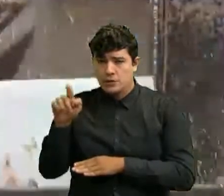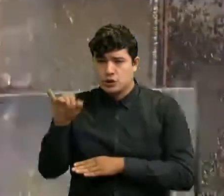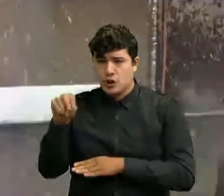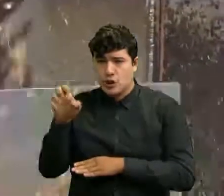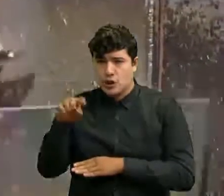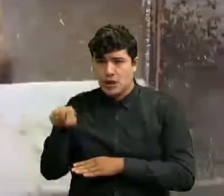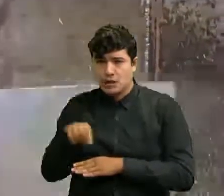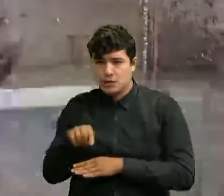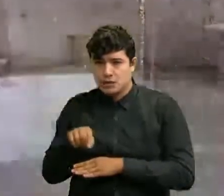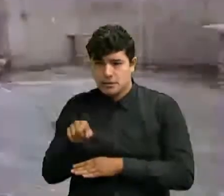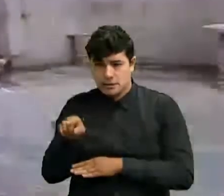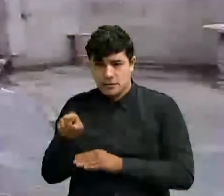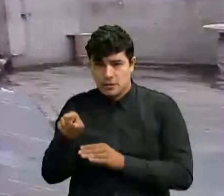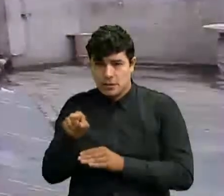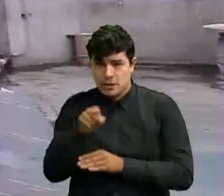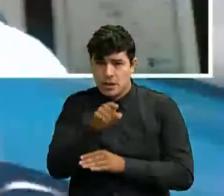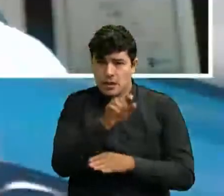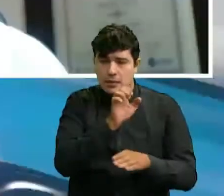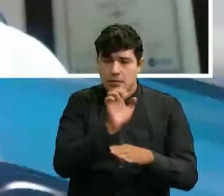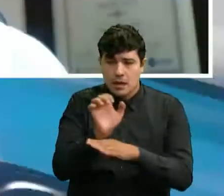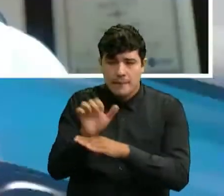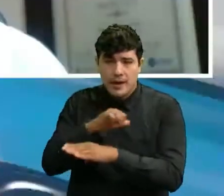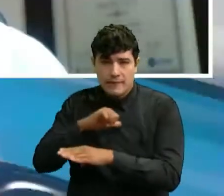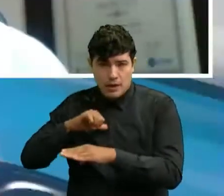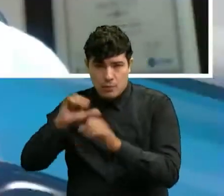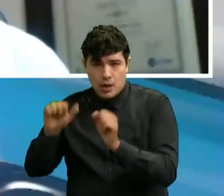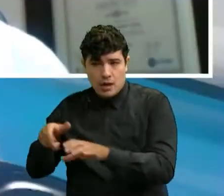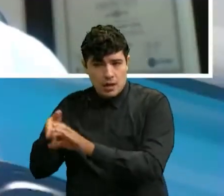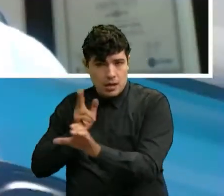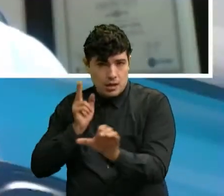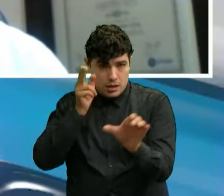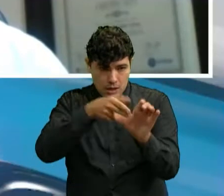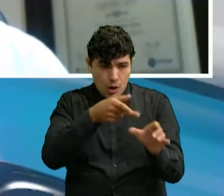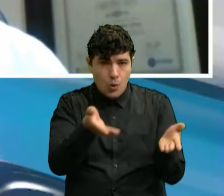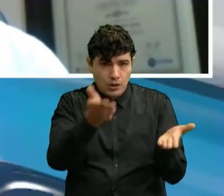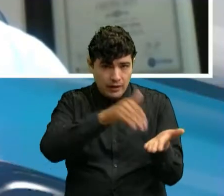en este sentido? Muchas gracias.